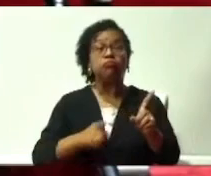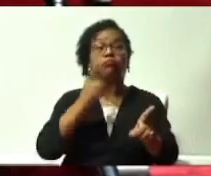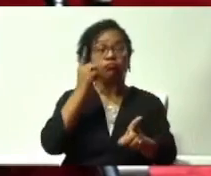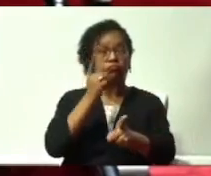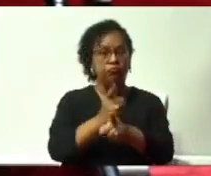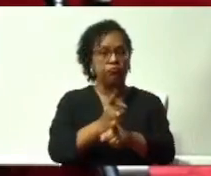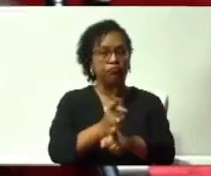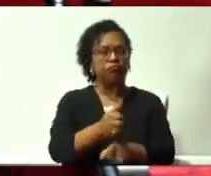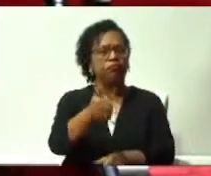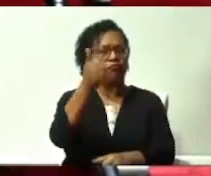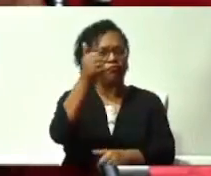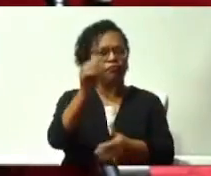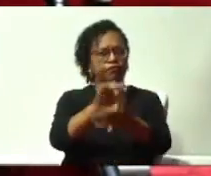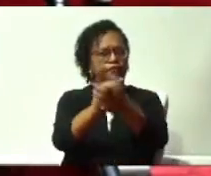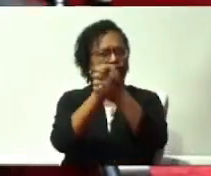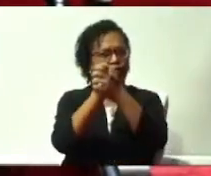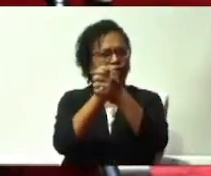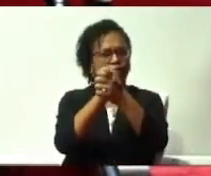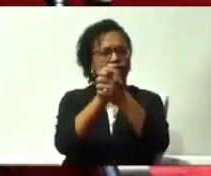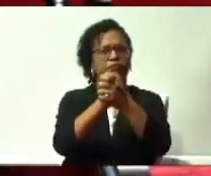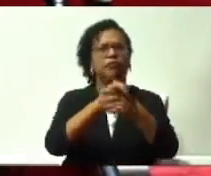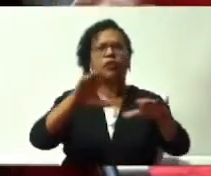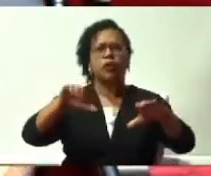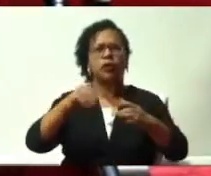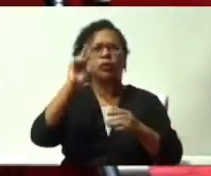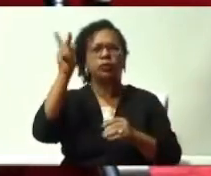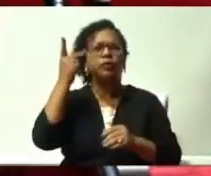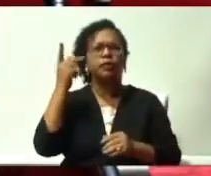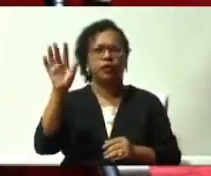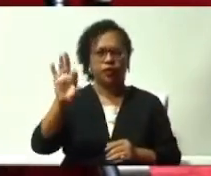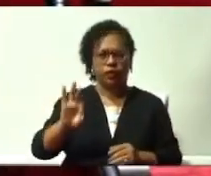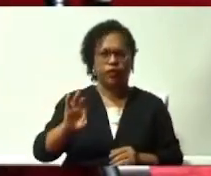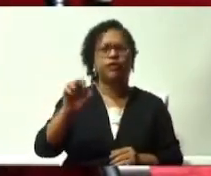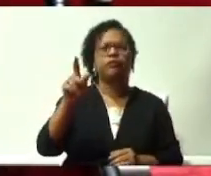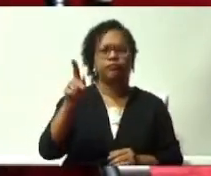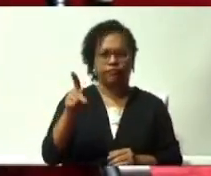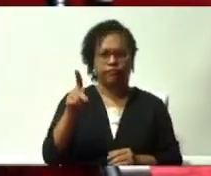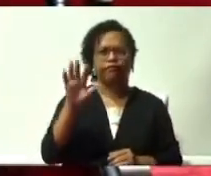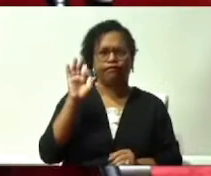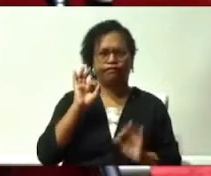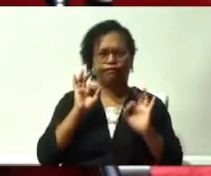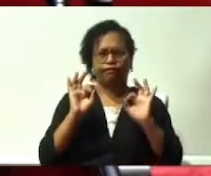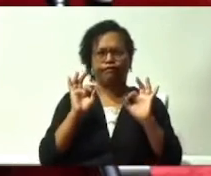Felicidades a la Fuerza del Pueblo, a todos los que celebraron